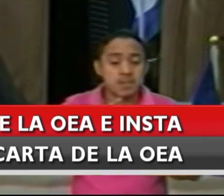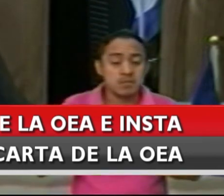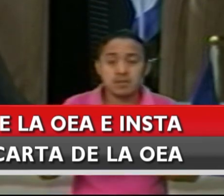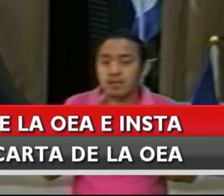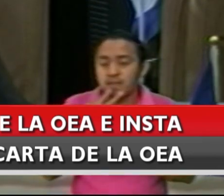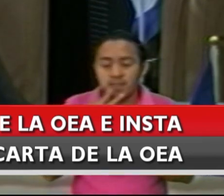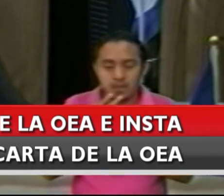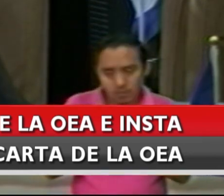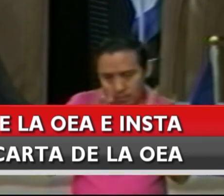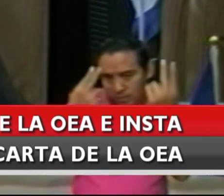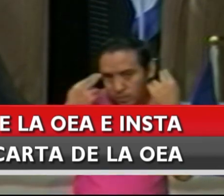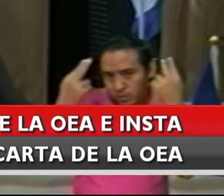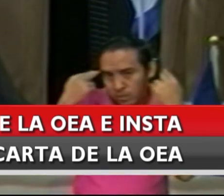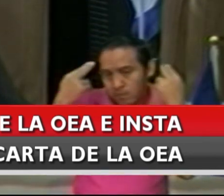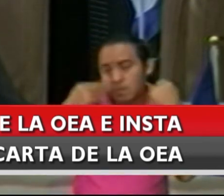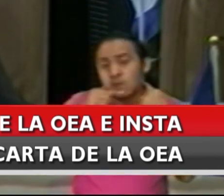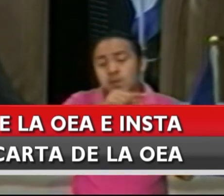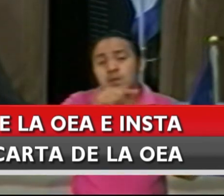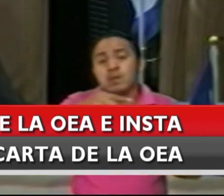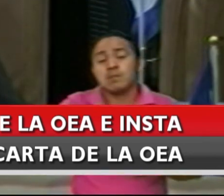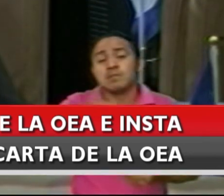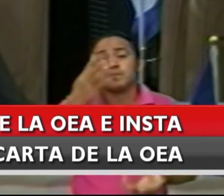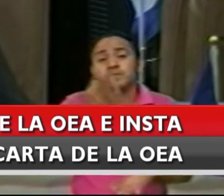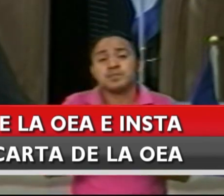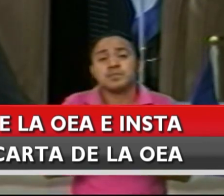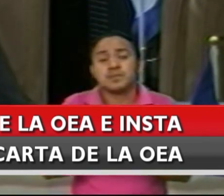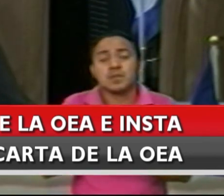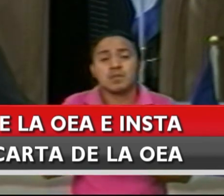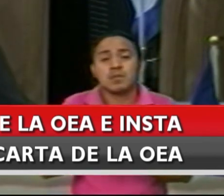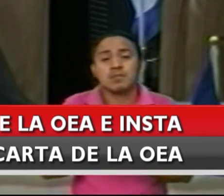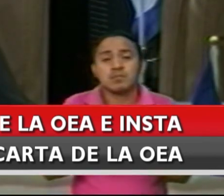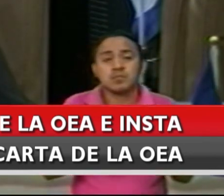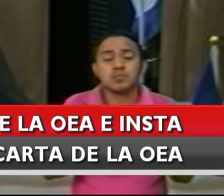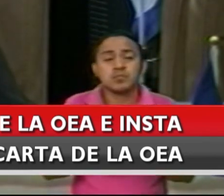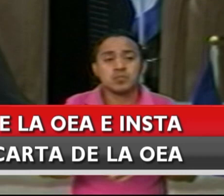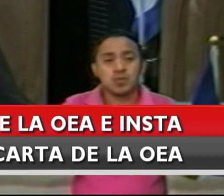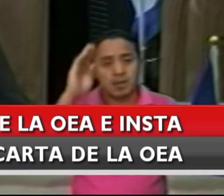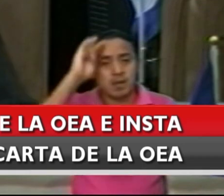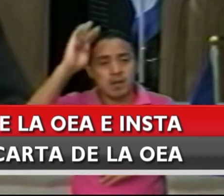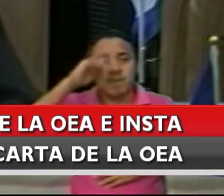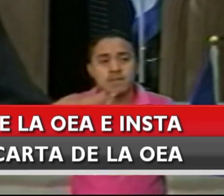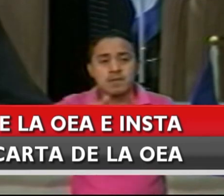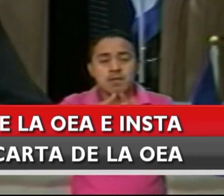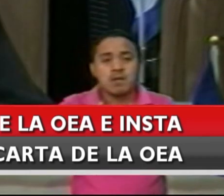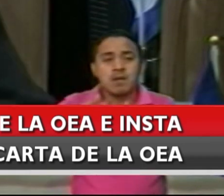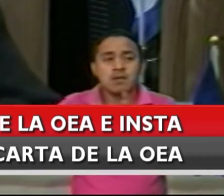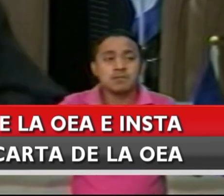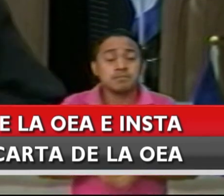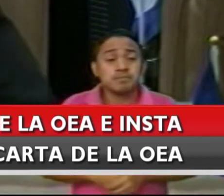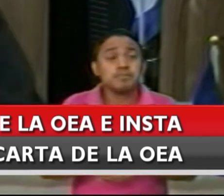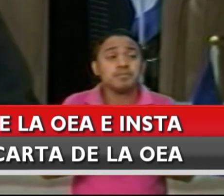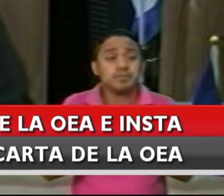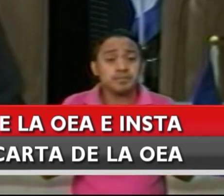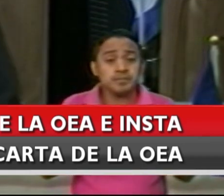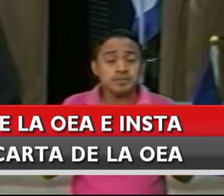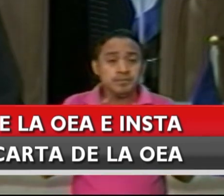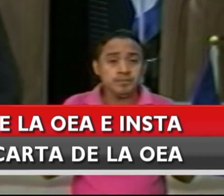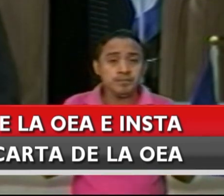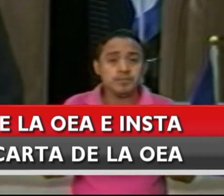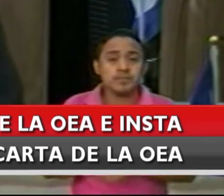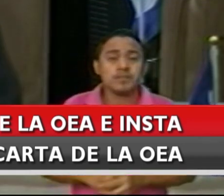someten a los dictados de sus amos imperiales. Por tal razón, compañero